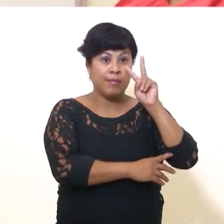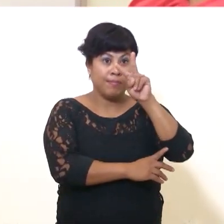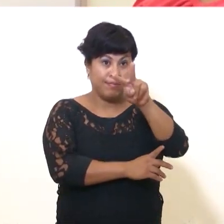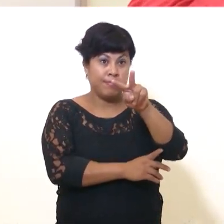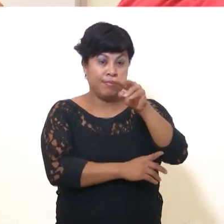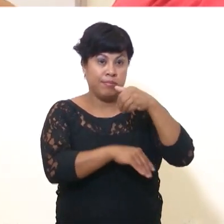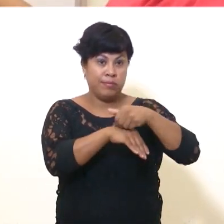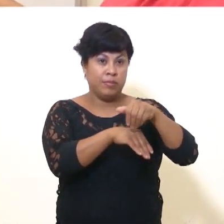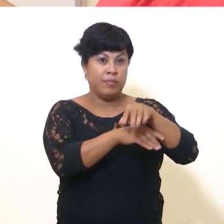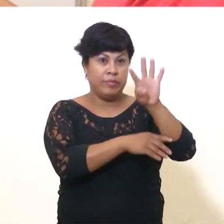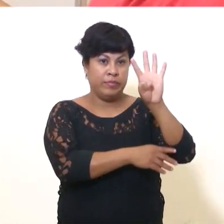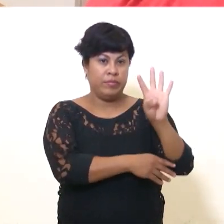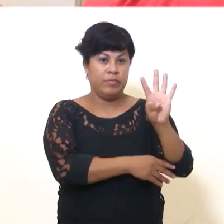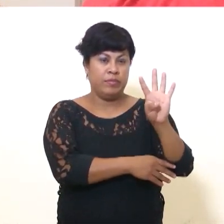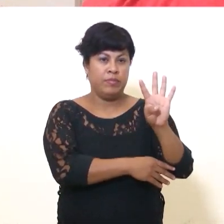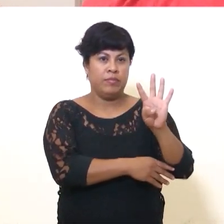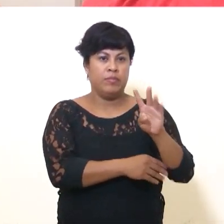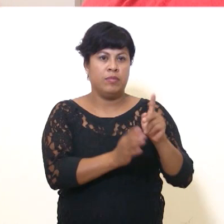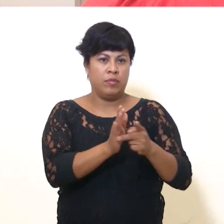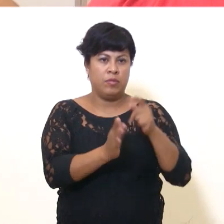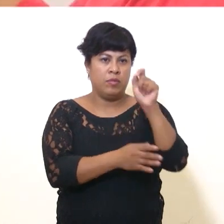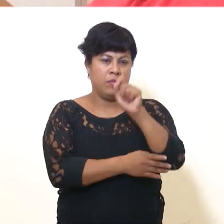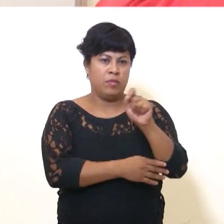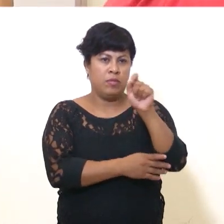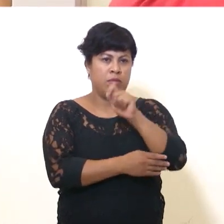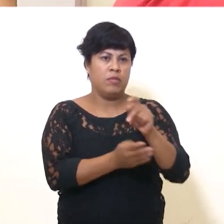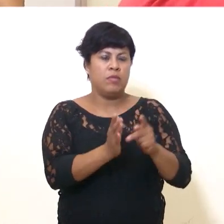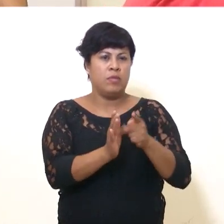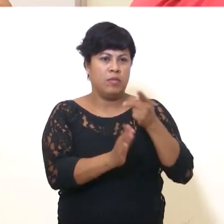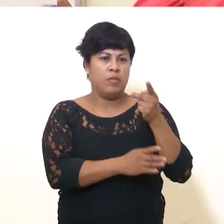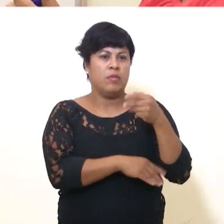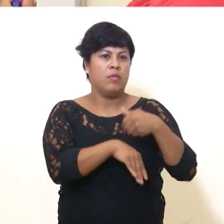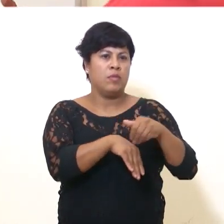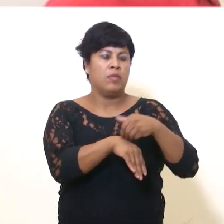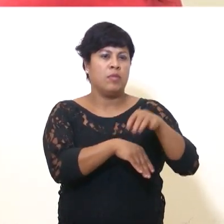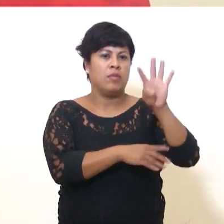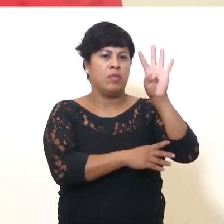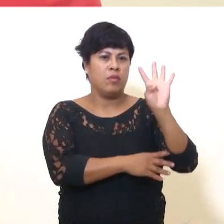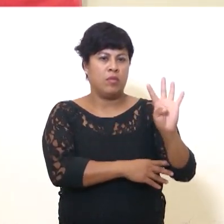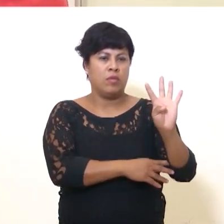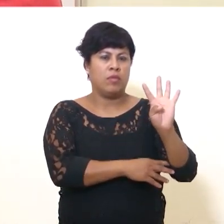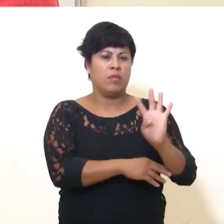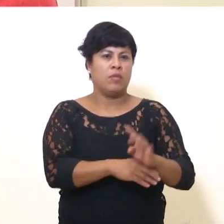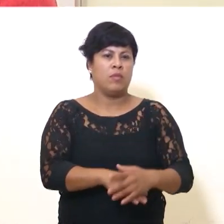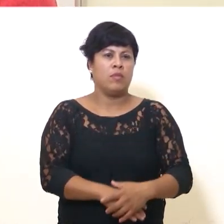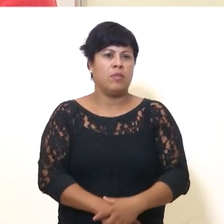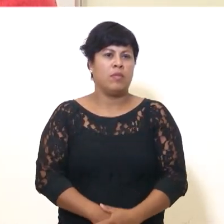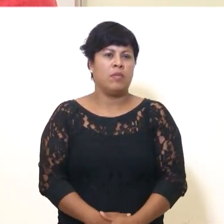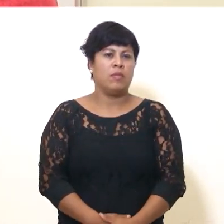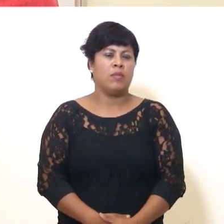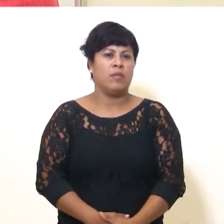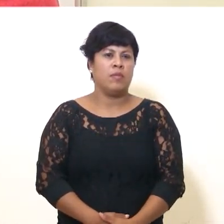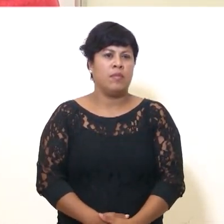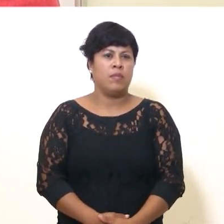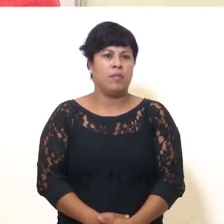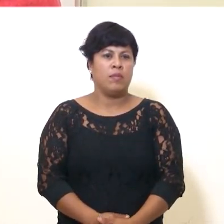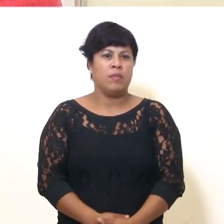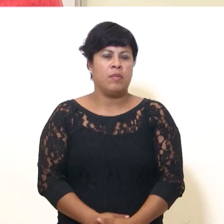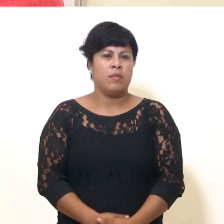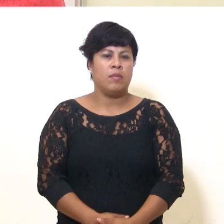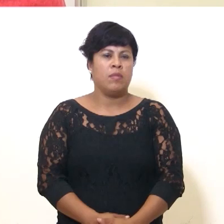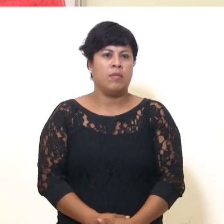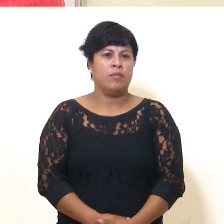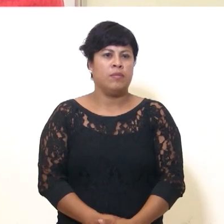4. ¿Sí se ve? ¿Sí lo logras distinguir hasta allá? ¿Lo remarco otro poquito? A ver.